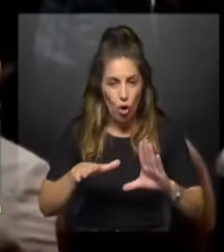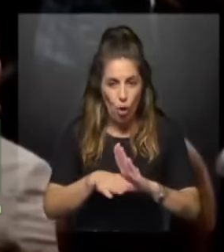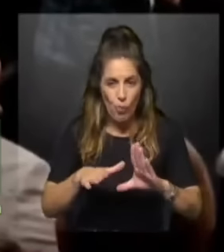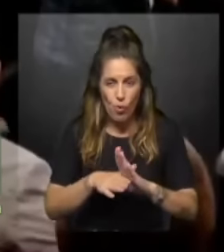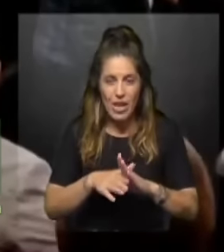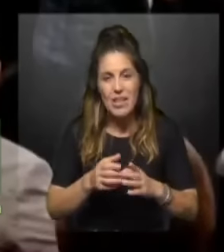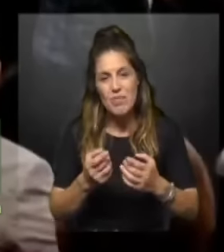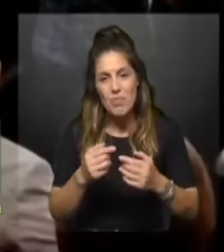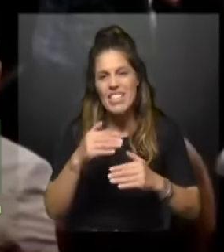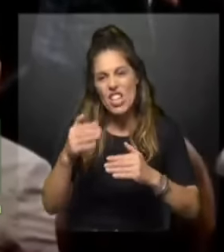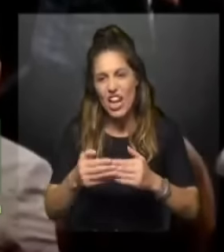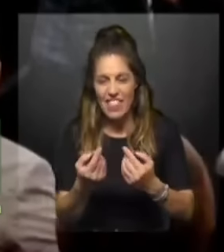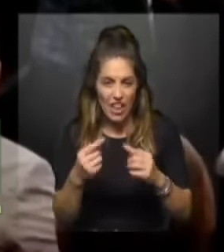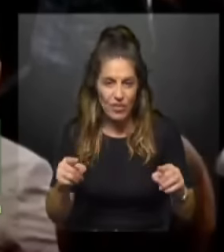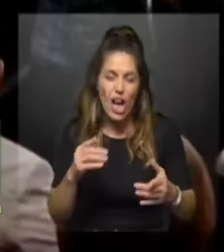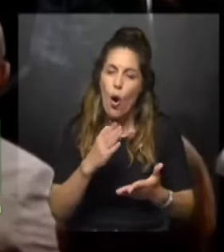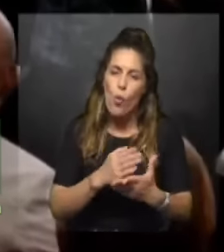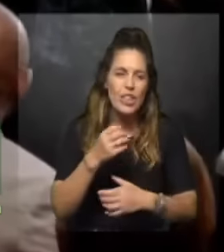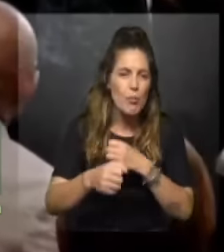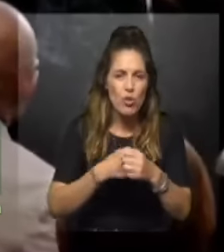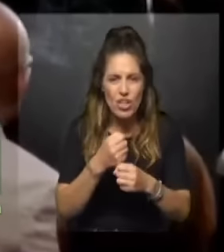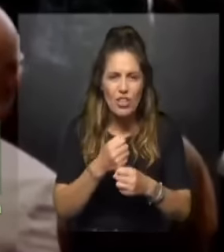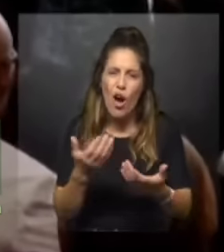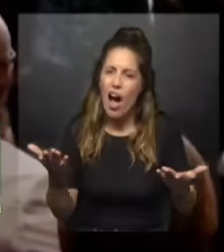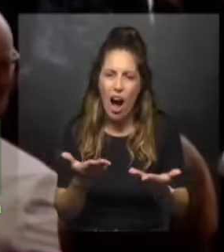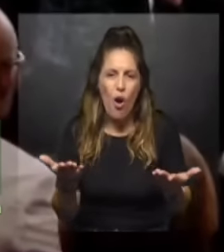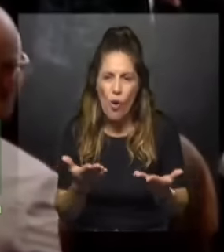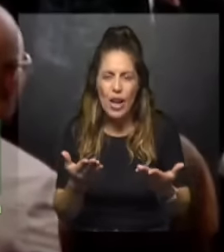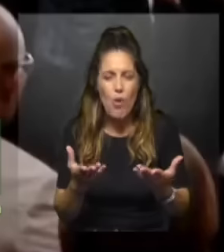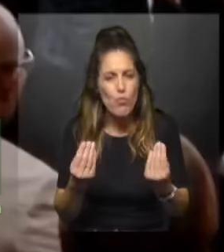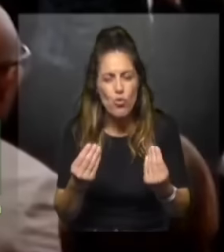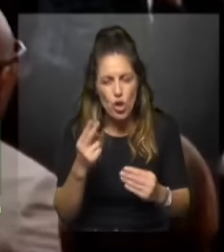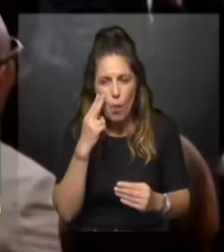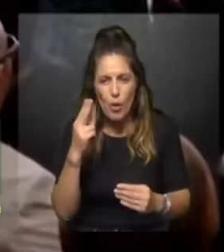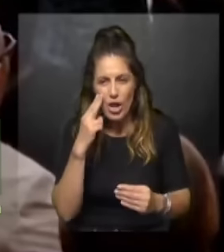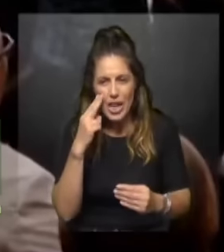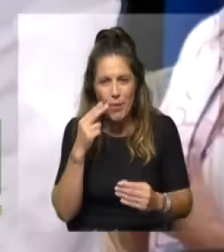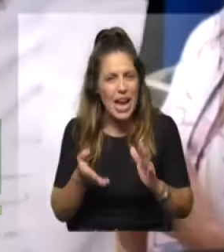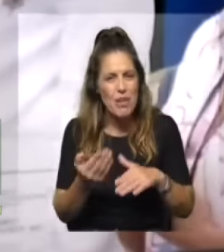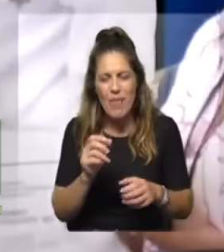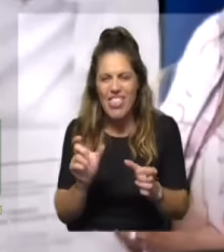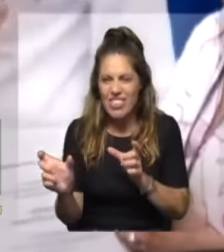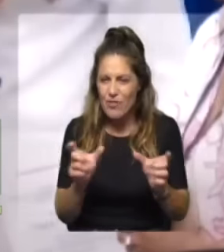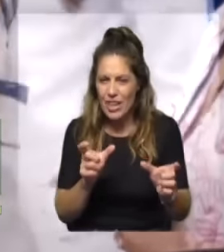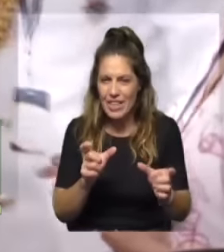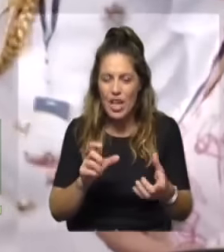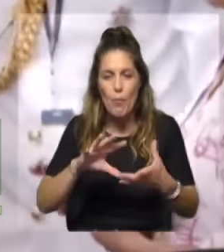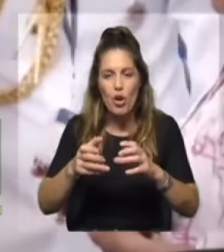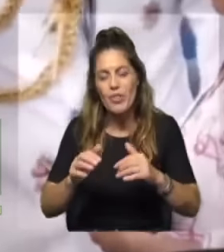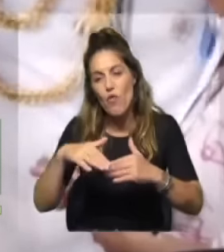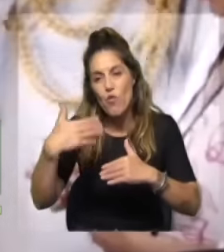sus diferencias en los últimos años la región se AB alcaniz y se han impuesto las diferencias motivadas por conflictos